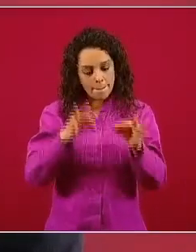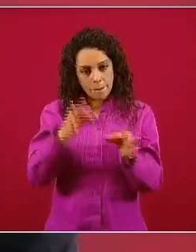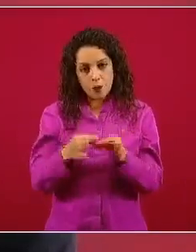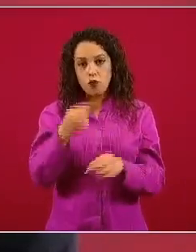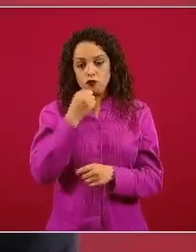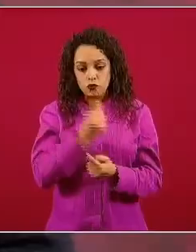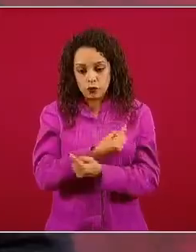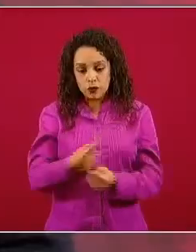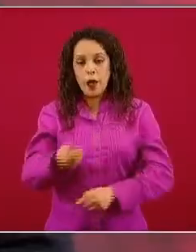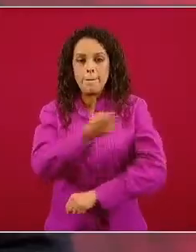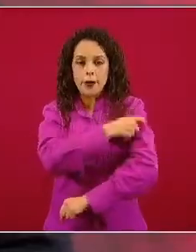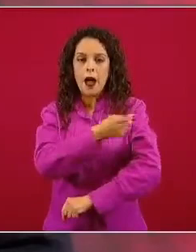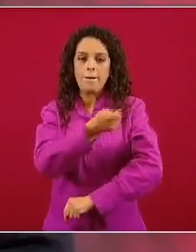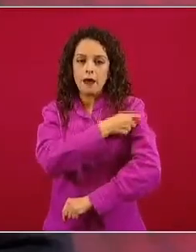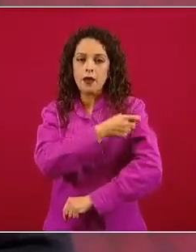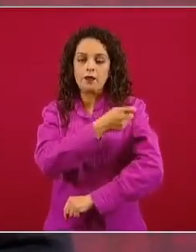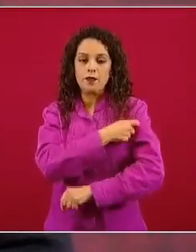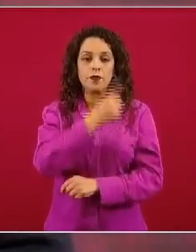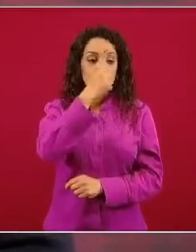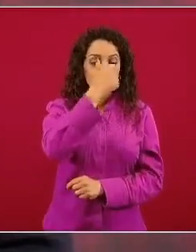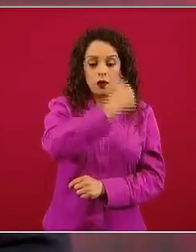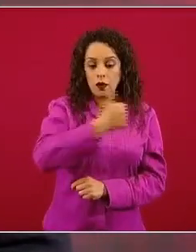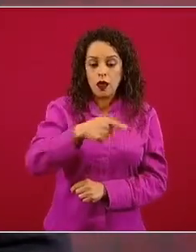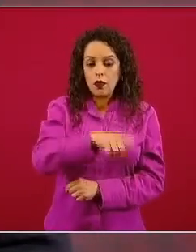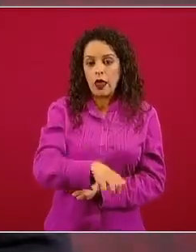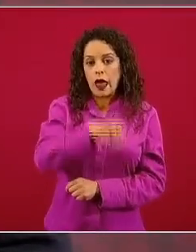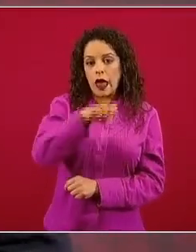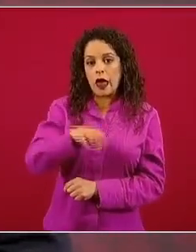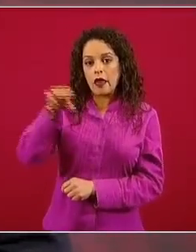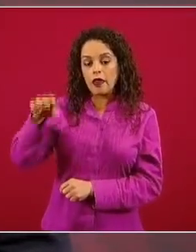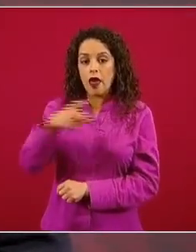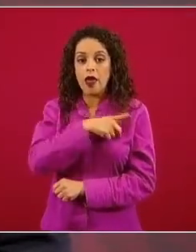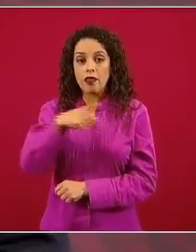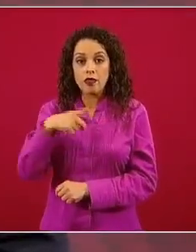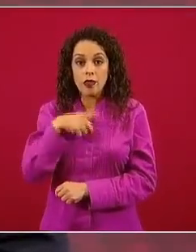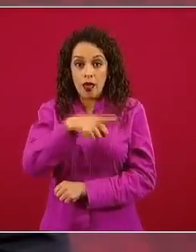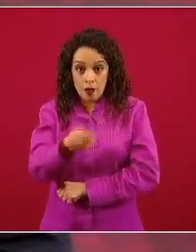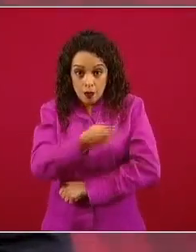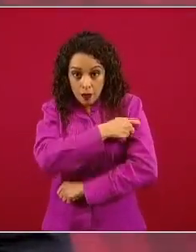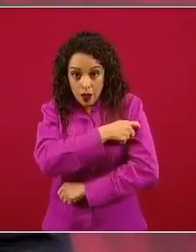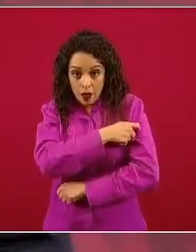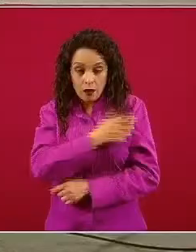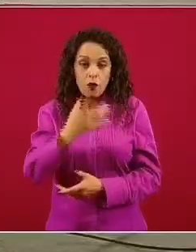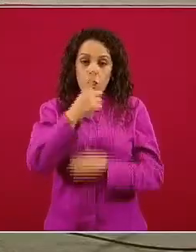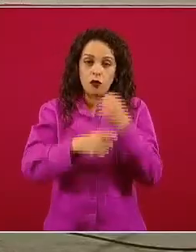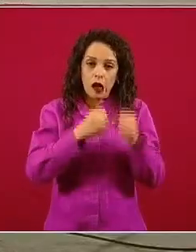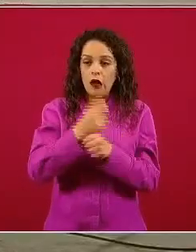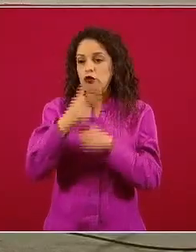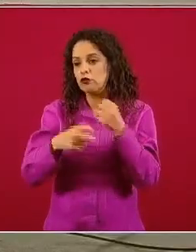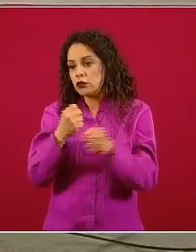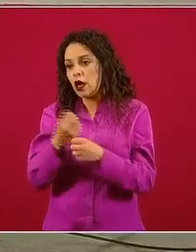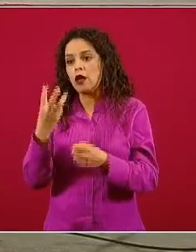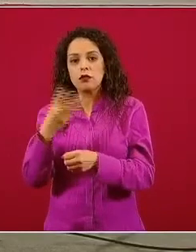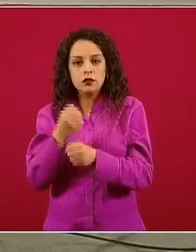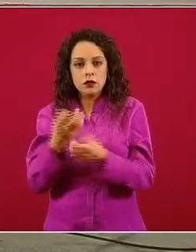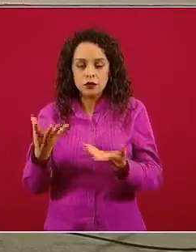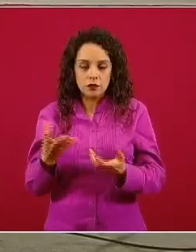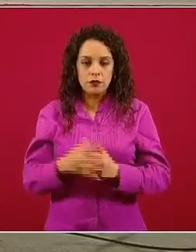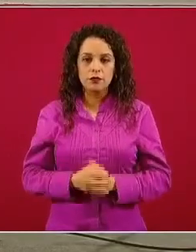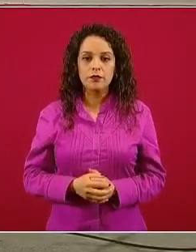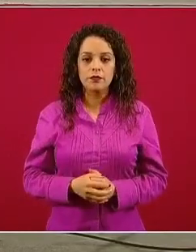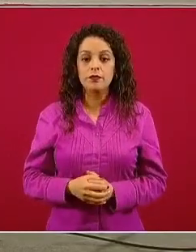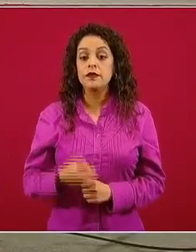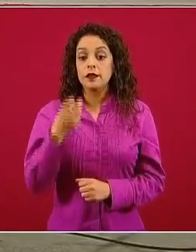a cada niño en la edad correspondiente que requiere la vacuna en cada lugar del territorio nacional, y para ello se